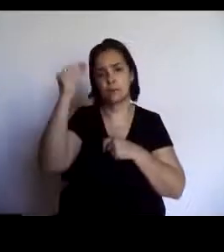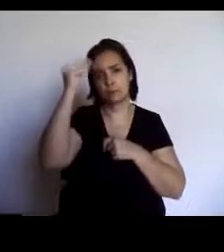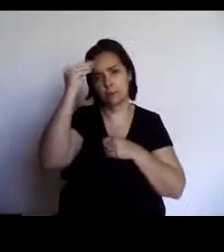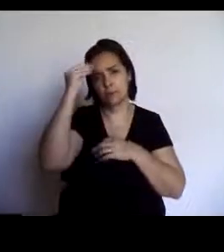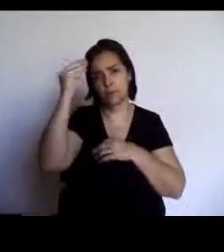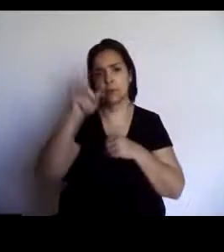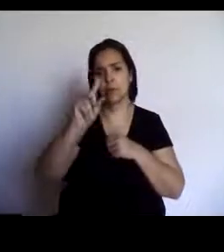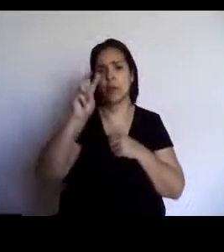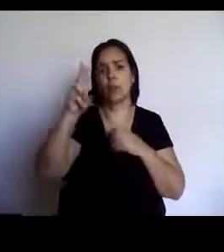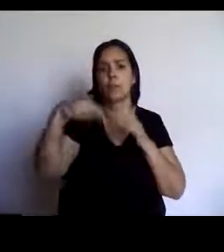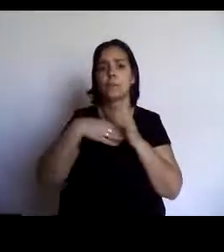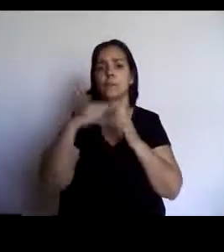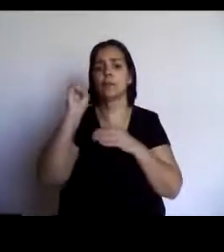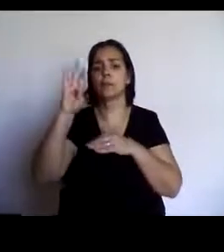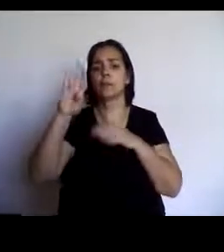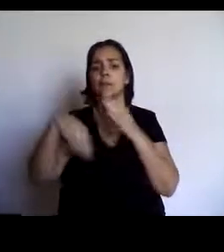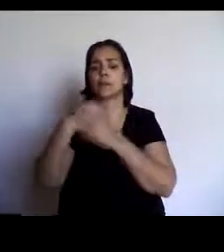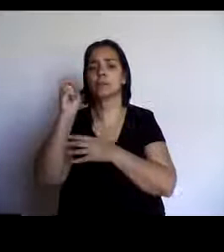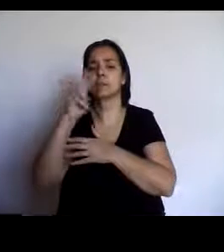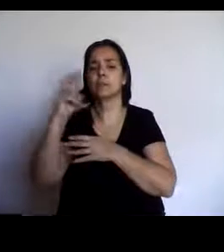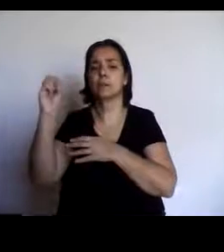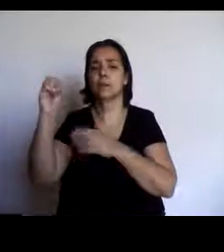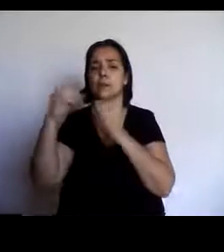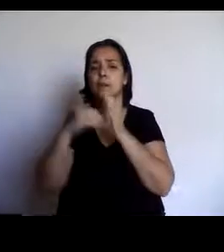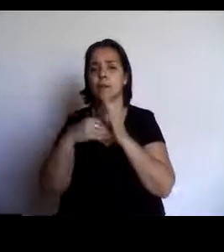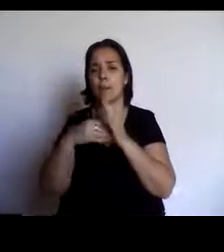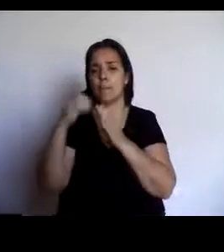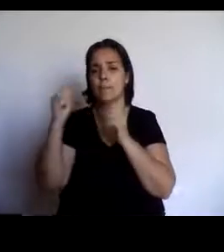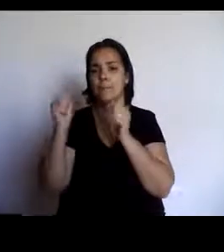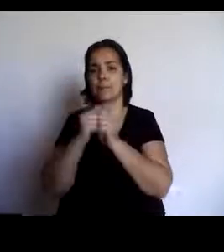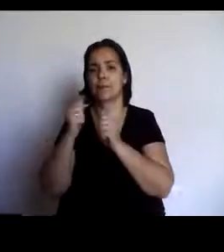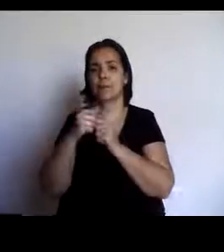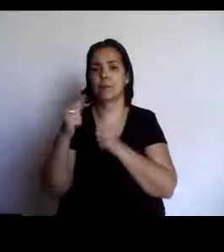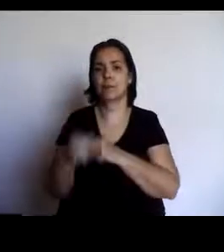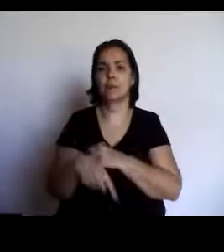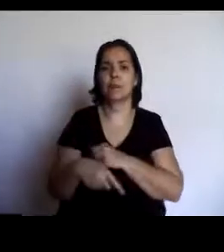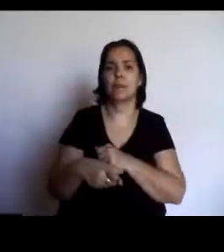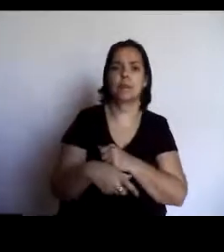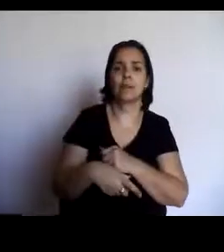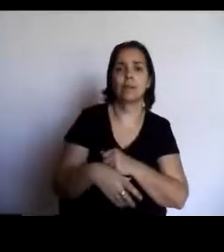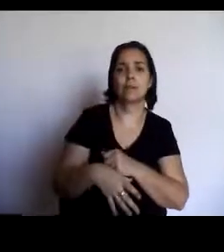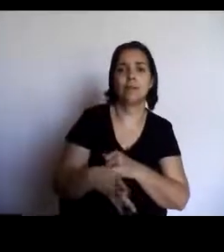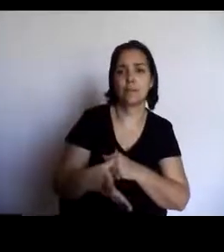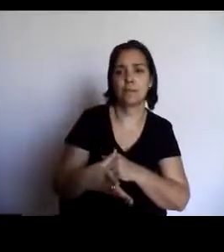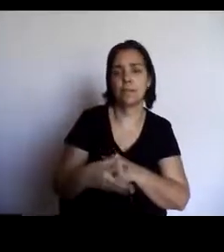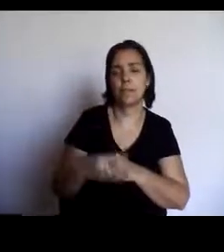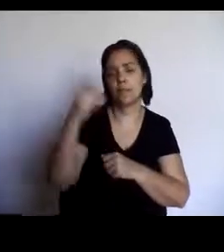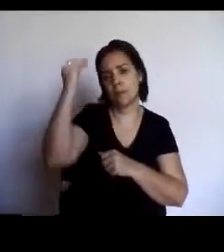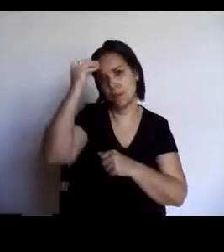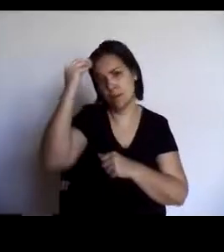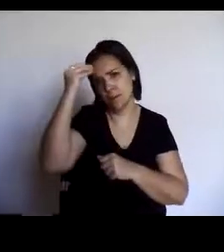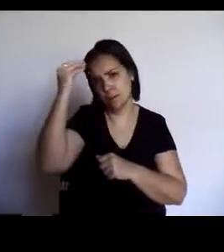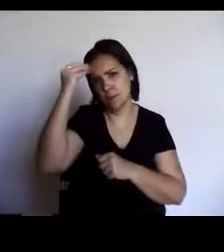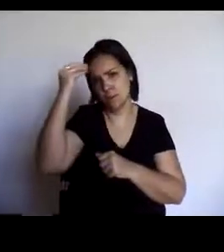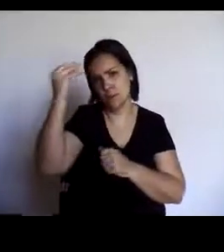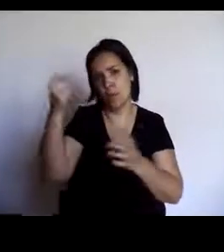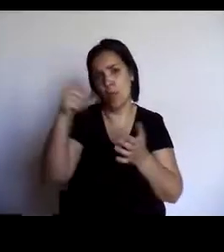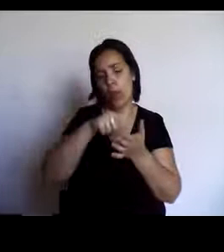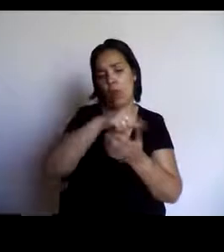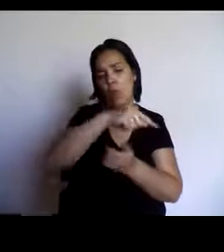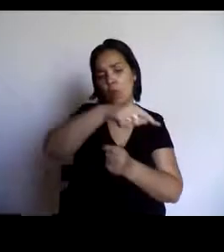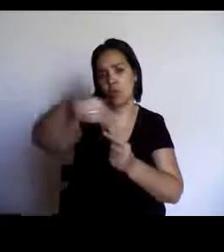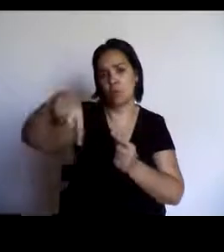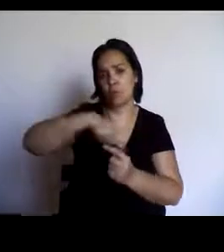2014-2020, es la EDUCI de Montijo, Puebla de la Calzada y municipios limítrofes. Con posterioridad presentamos en la